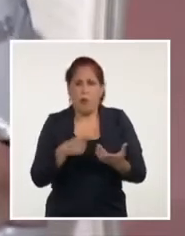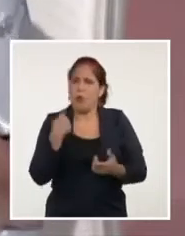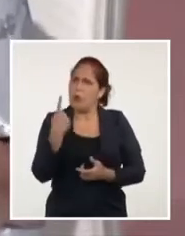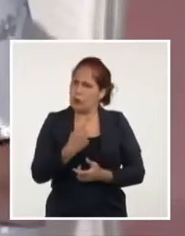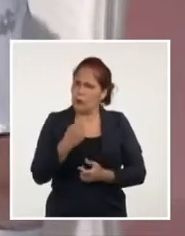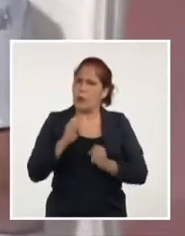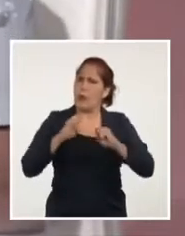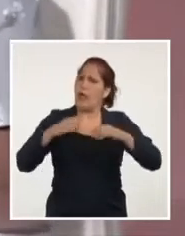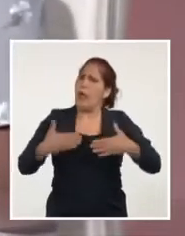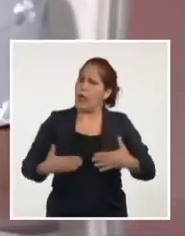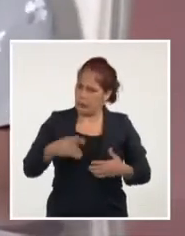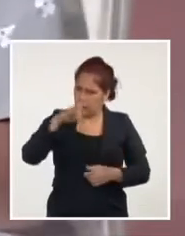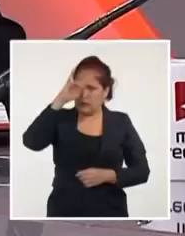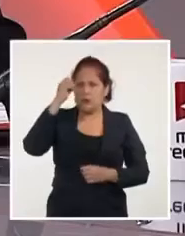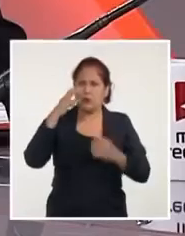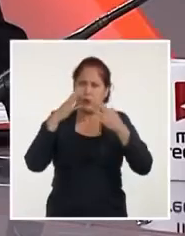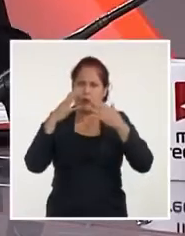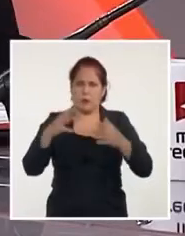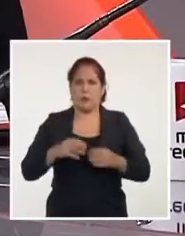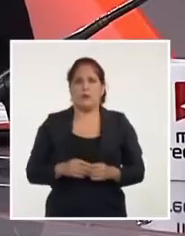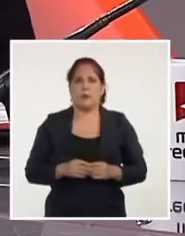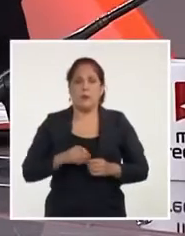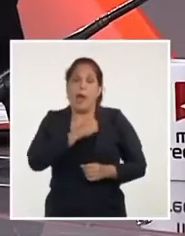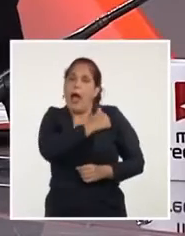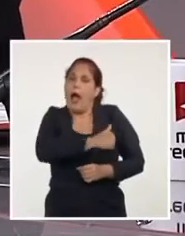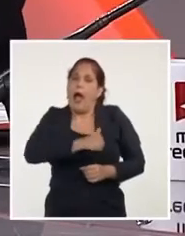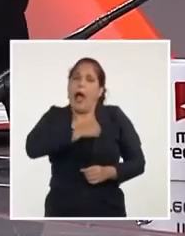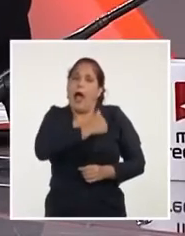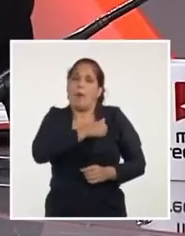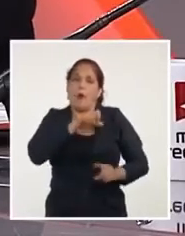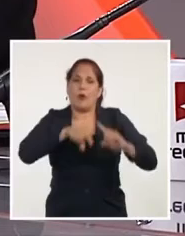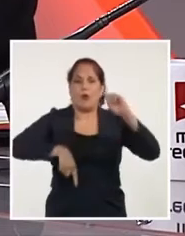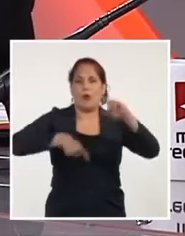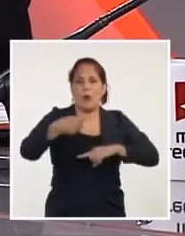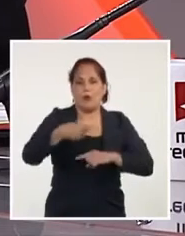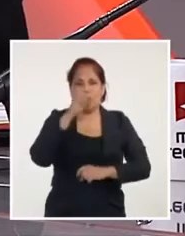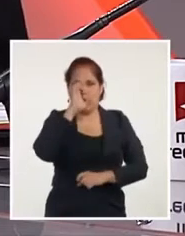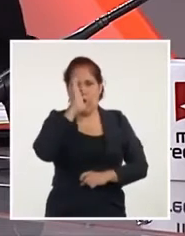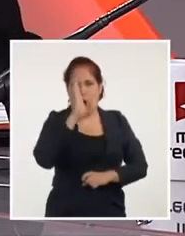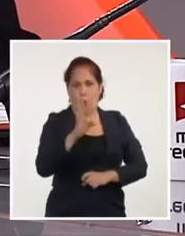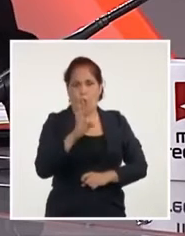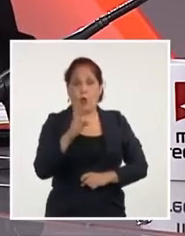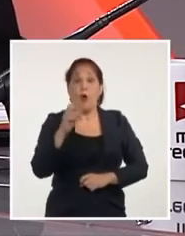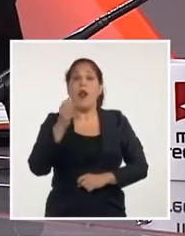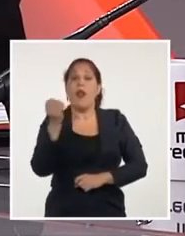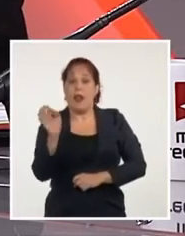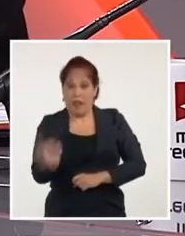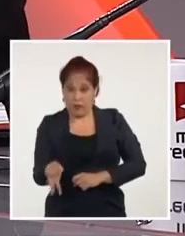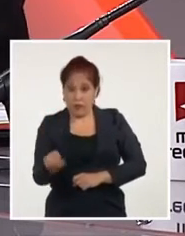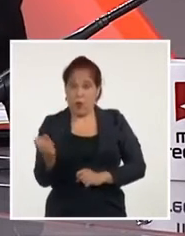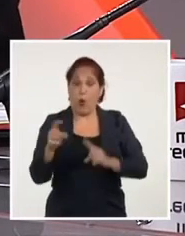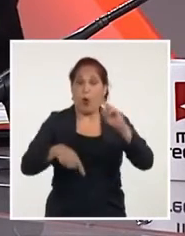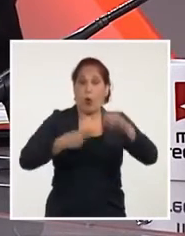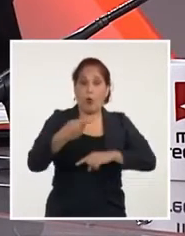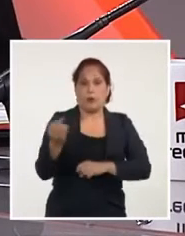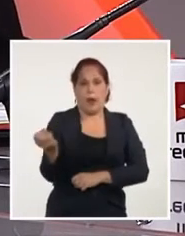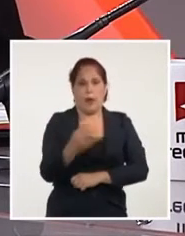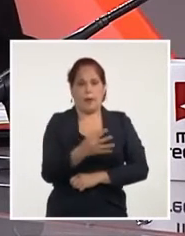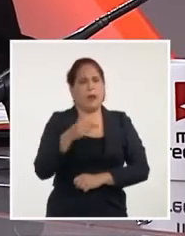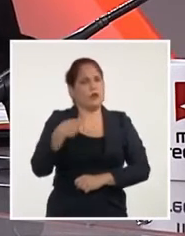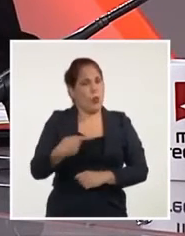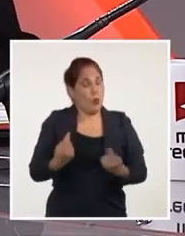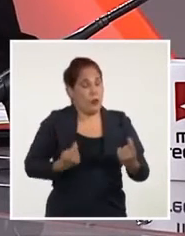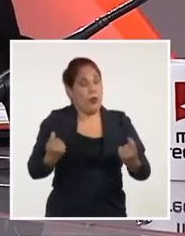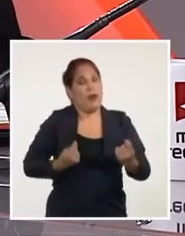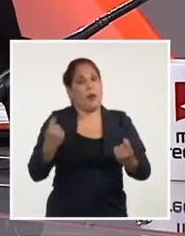ética, y eso es muy importante. Es el amor contra el odio, la verdad contra la mentira. Esa es la batalla de la que se trata,